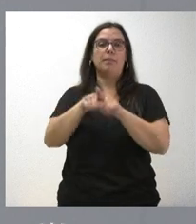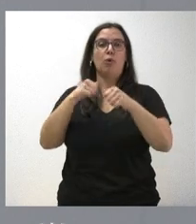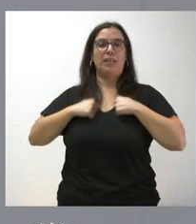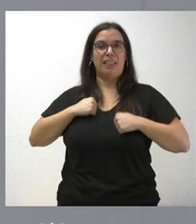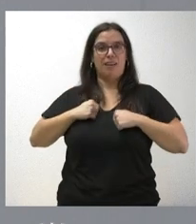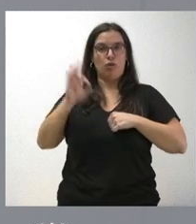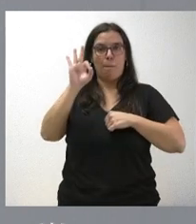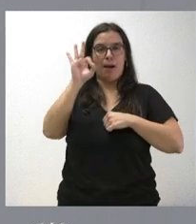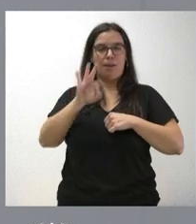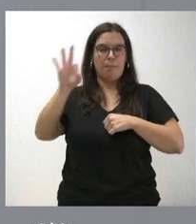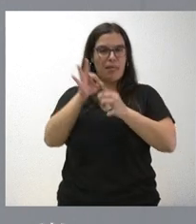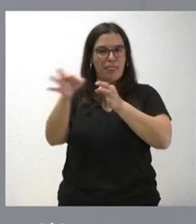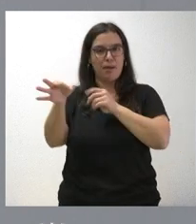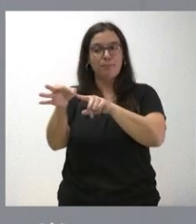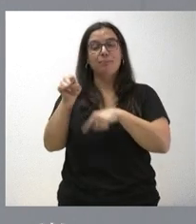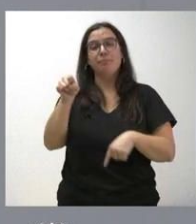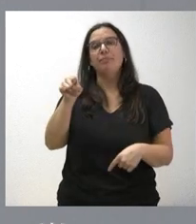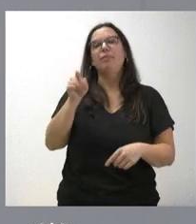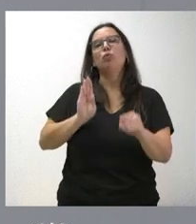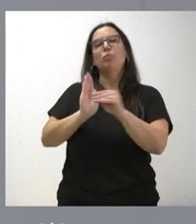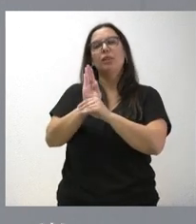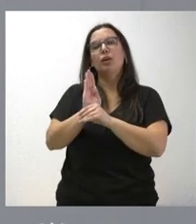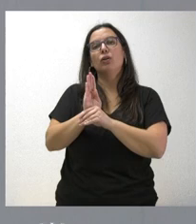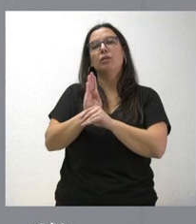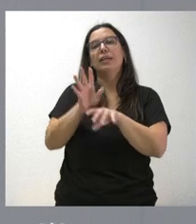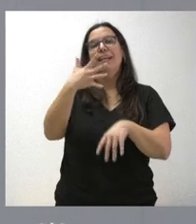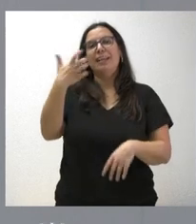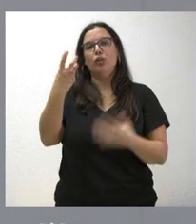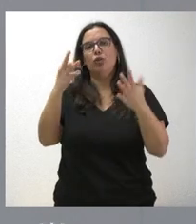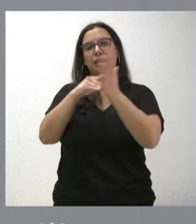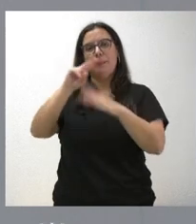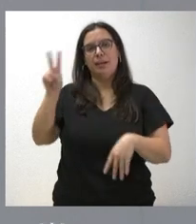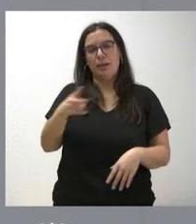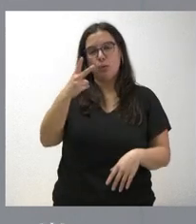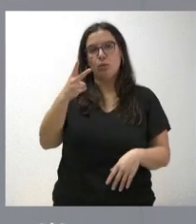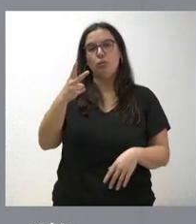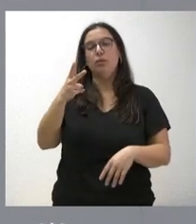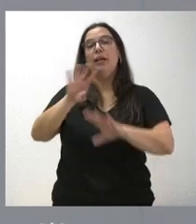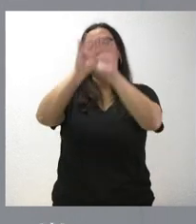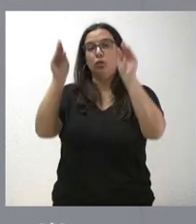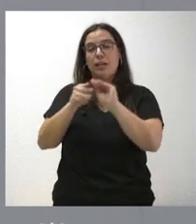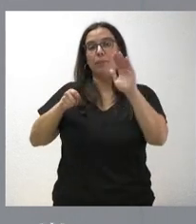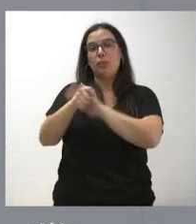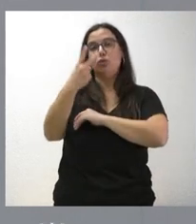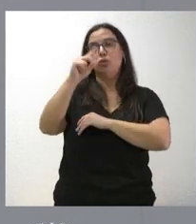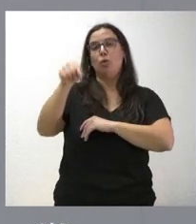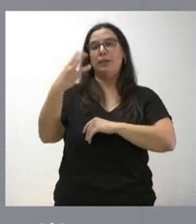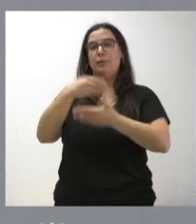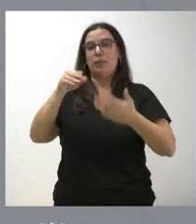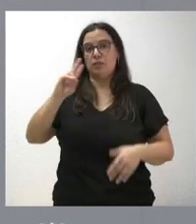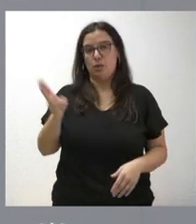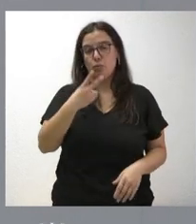Palencia estamos hablando de una subvención de 580,000 para una inversión global de 2,3 millones de